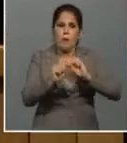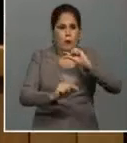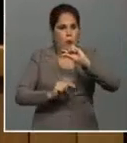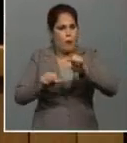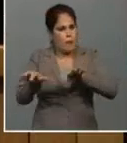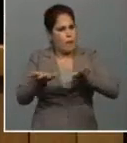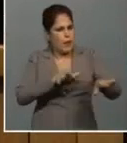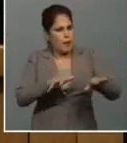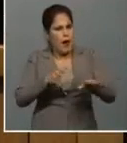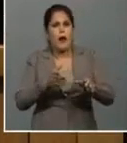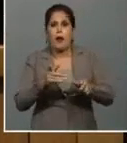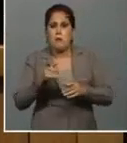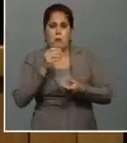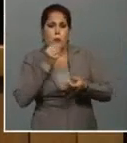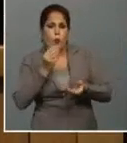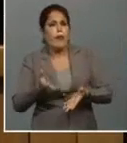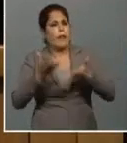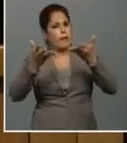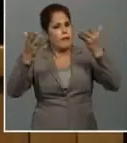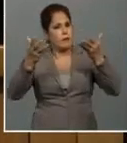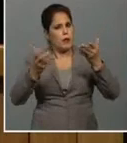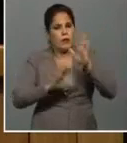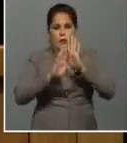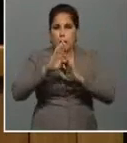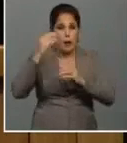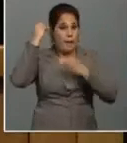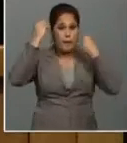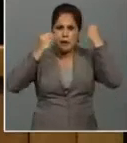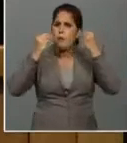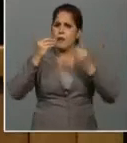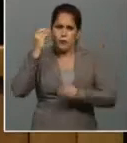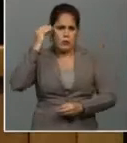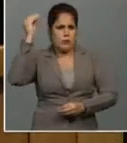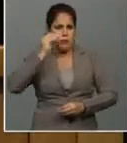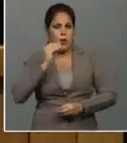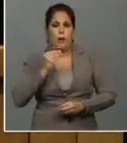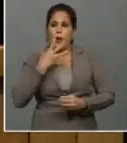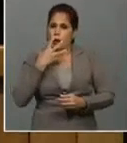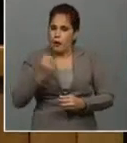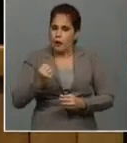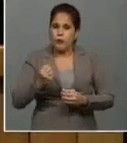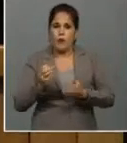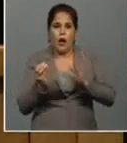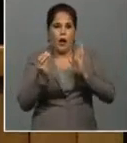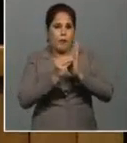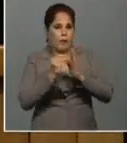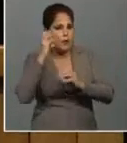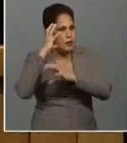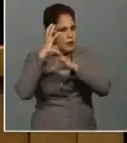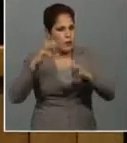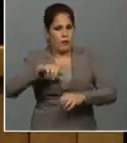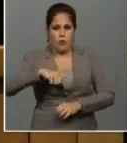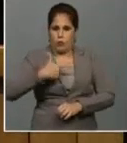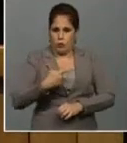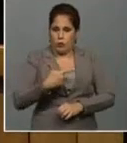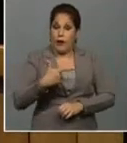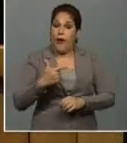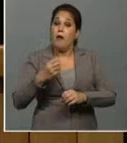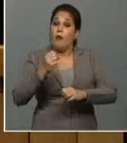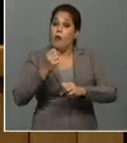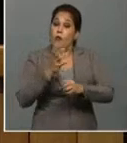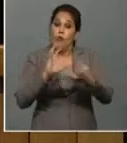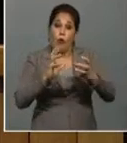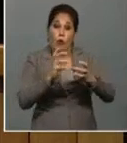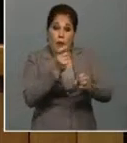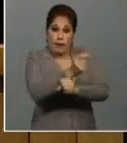abre campos para su crecimiento y desarrollo lo reconoce y se nutre de sus aportes por eso cree un sistema de